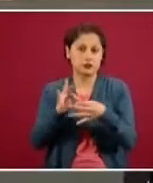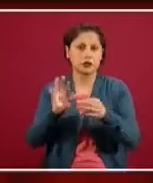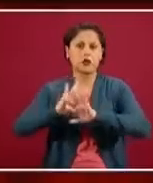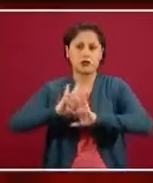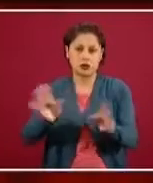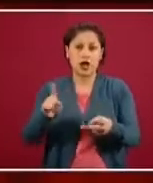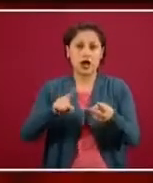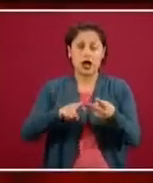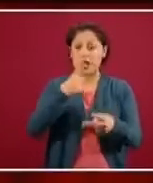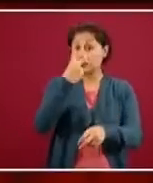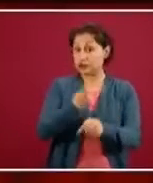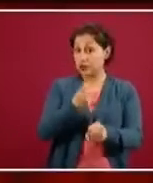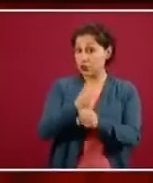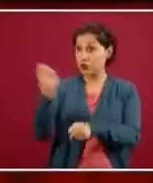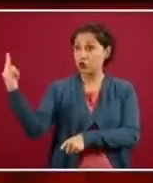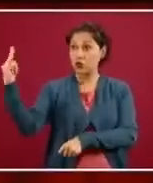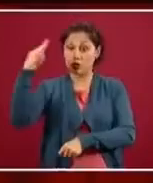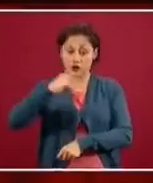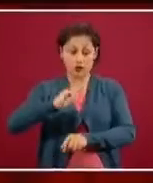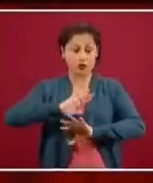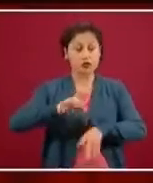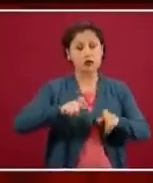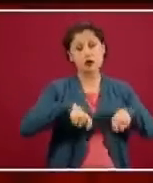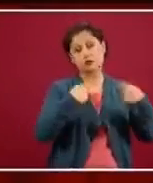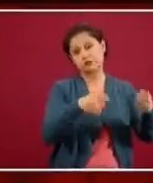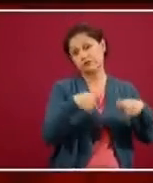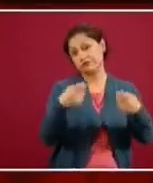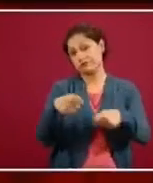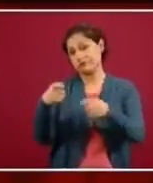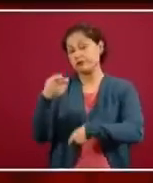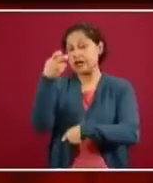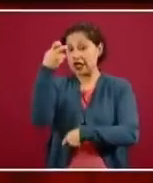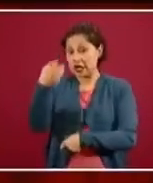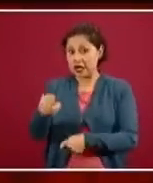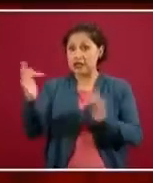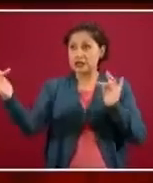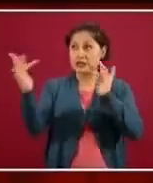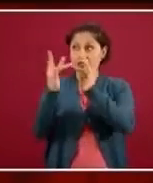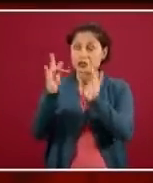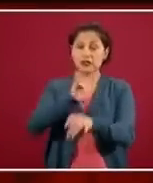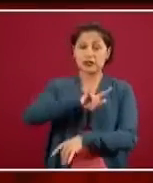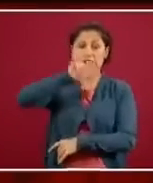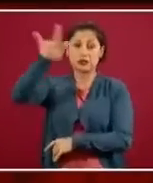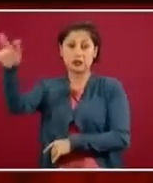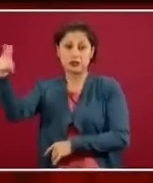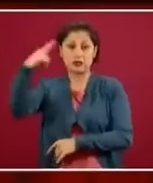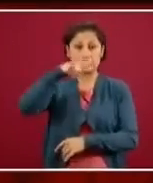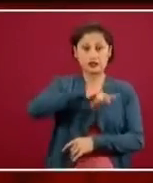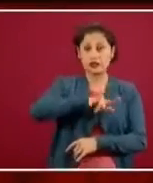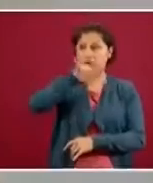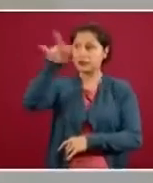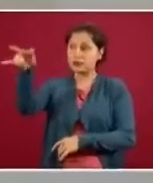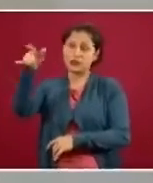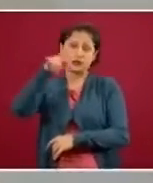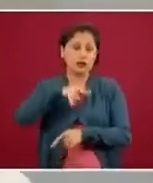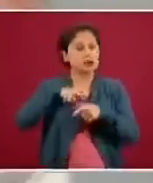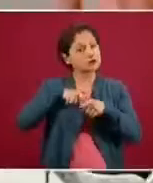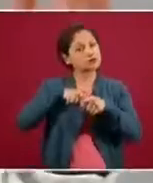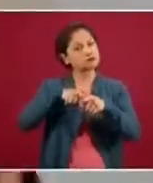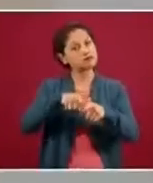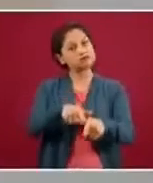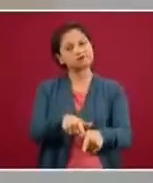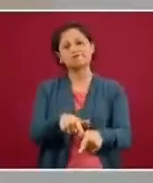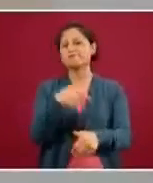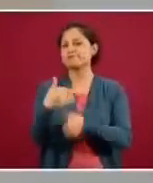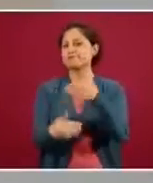anunciando. Esto es lo que le llamamos el puente aéreo. Una vez que se estableció el primer vuelo, no paran, vienen y vienen. Conforme llegan, se